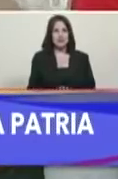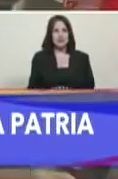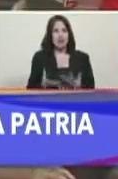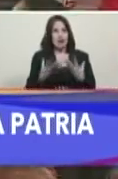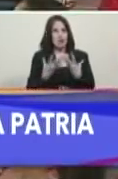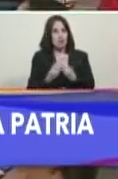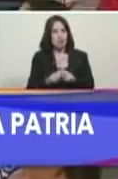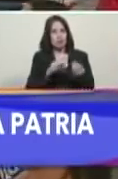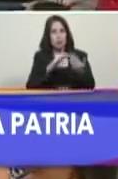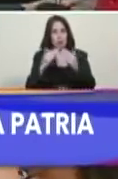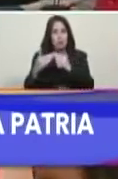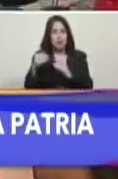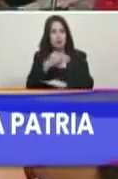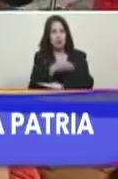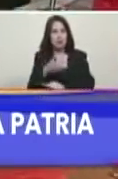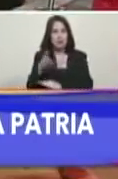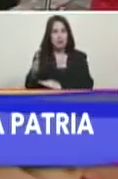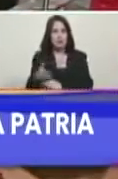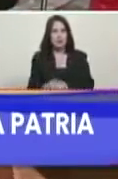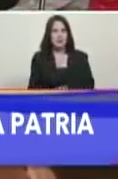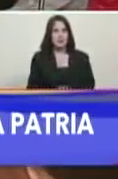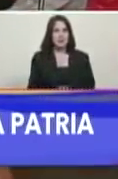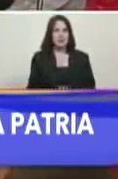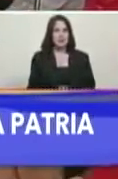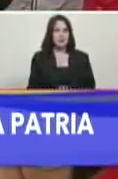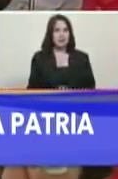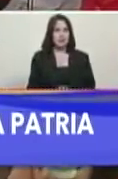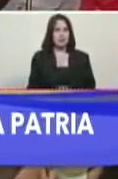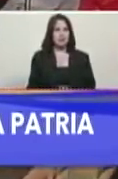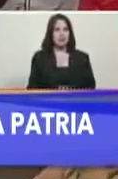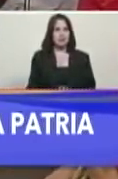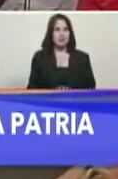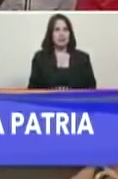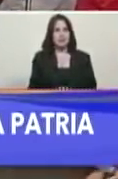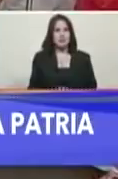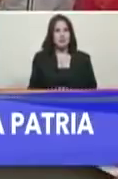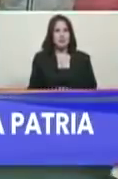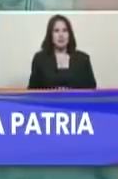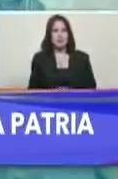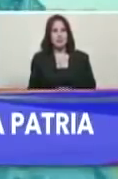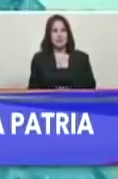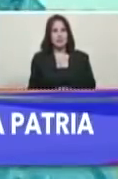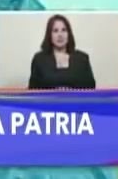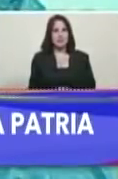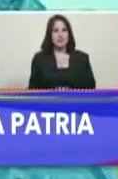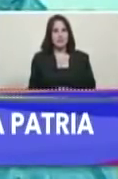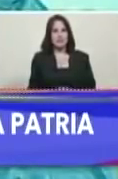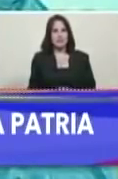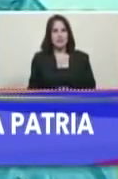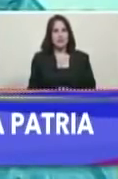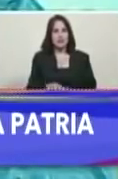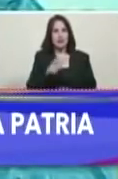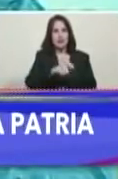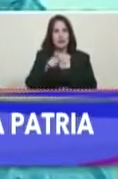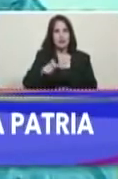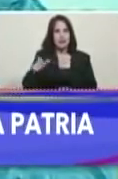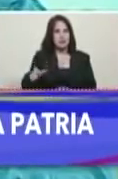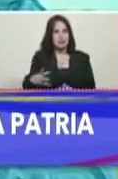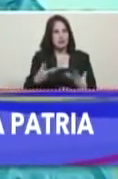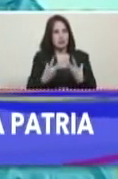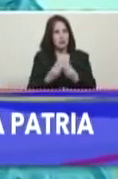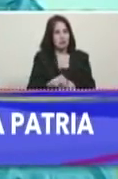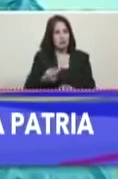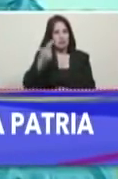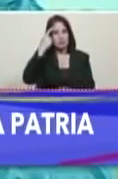13.567 comunidades. Y en cada comunidad han hecho contacto directo con la gente, la han contactado,